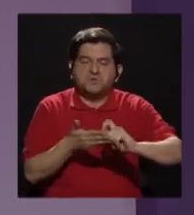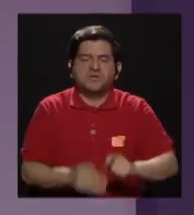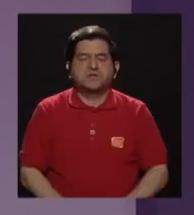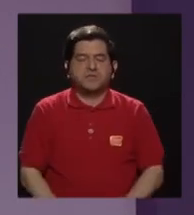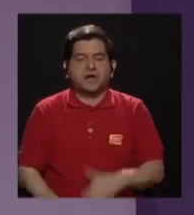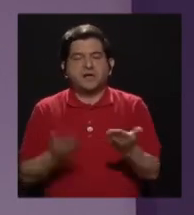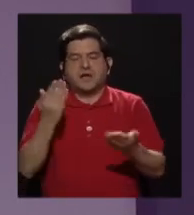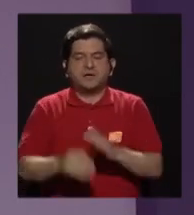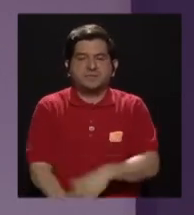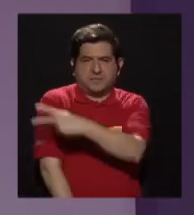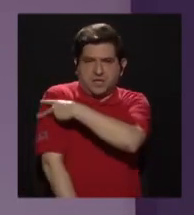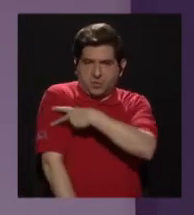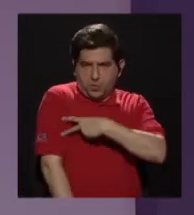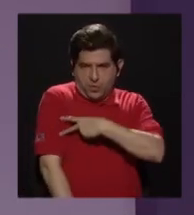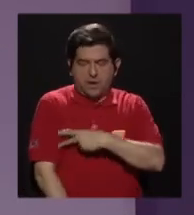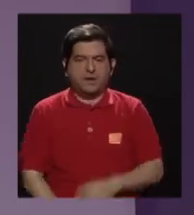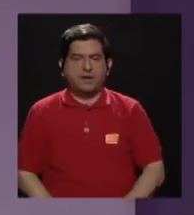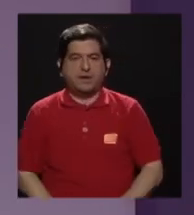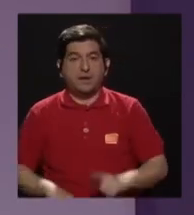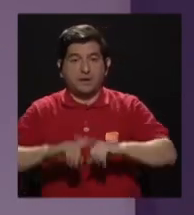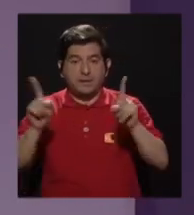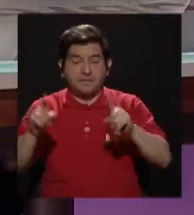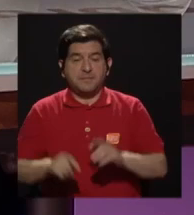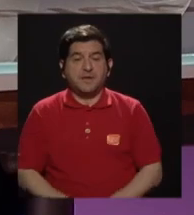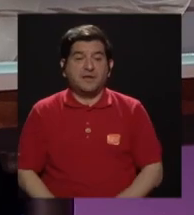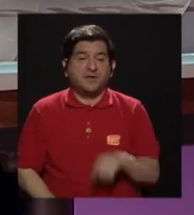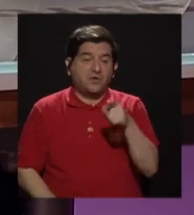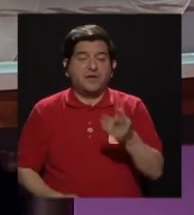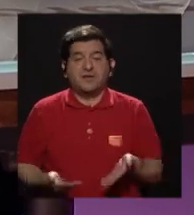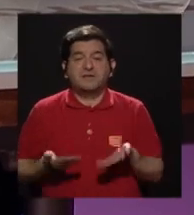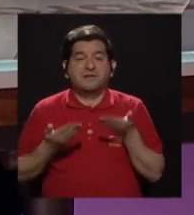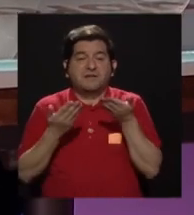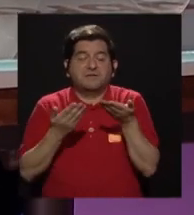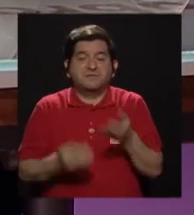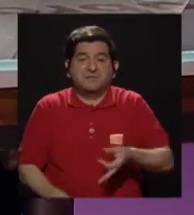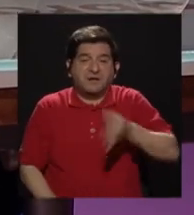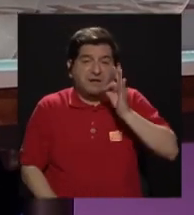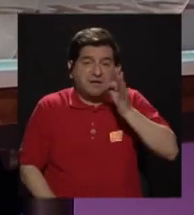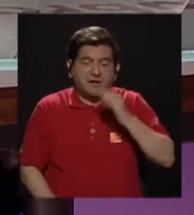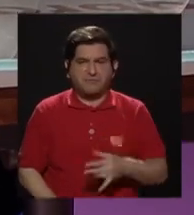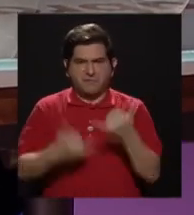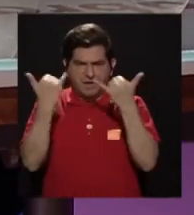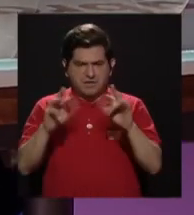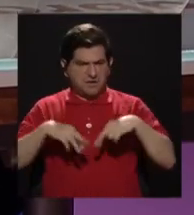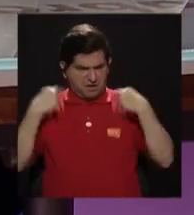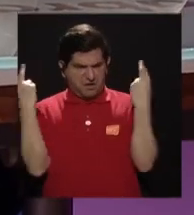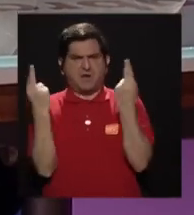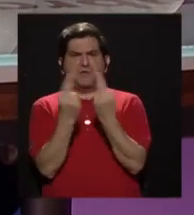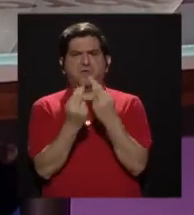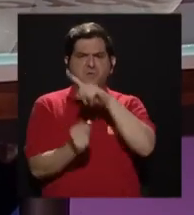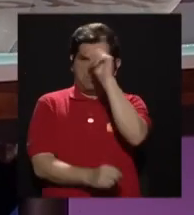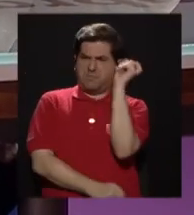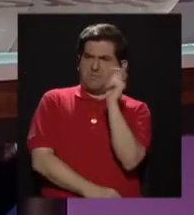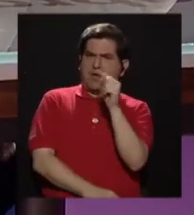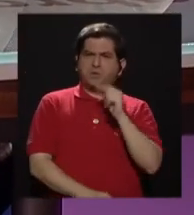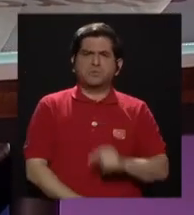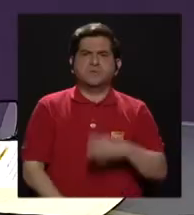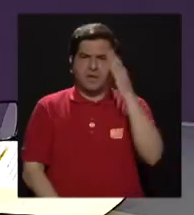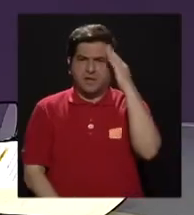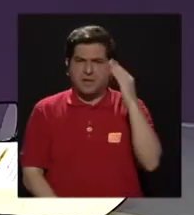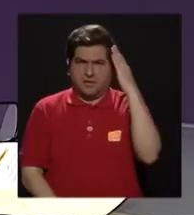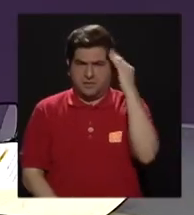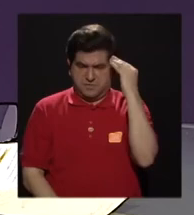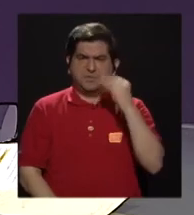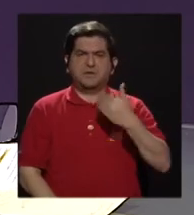vocal, pero de vocal sirviendo café. Y entonces cuando nos reuníamos, les preguntamos la